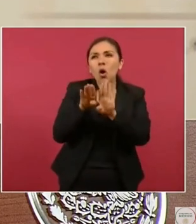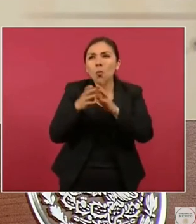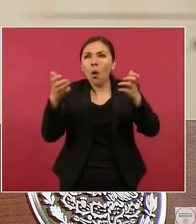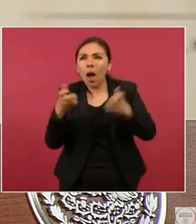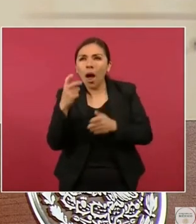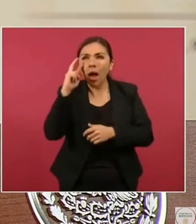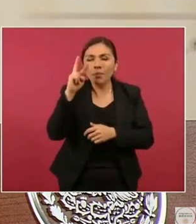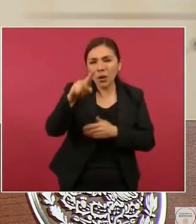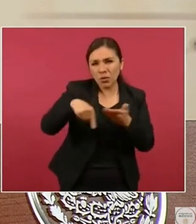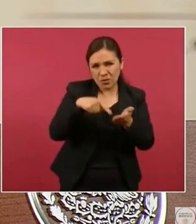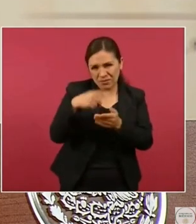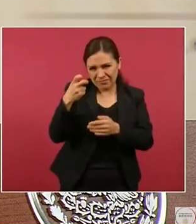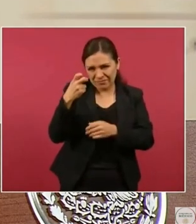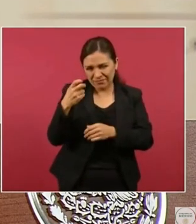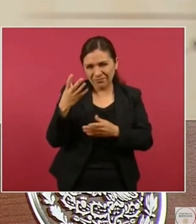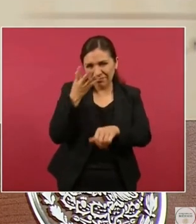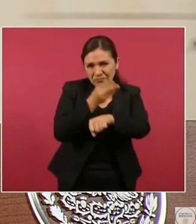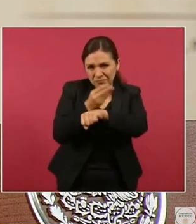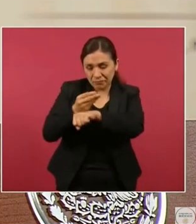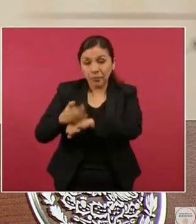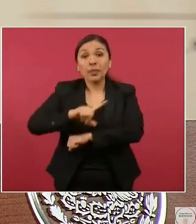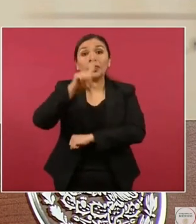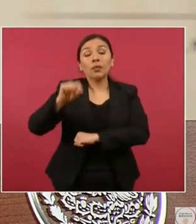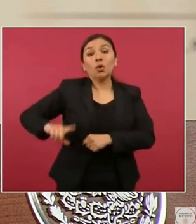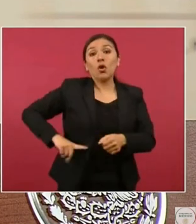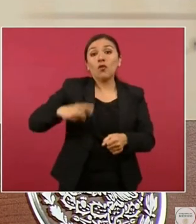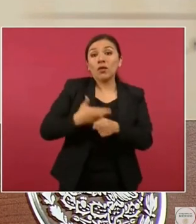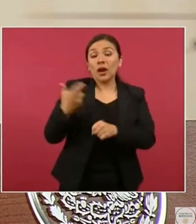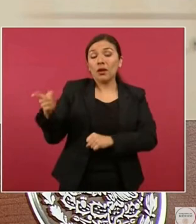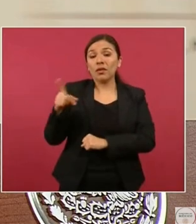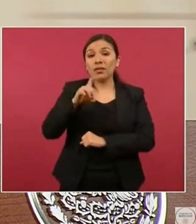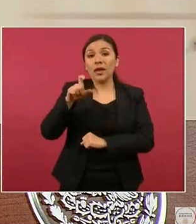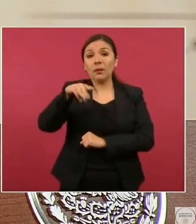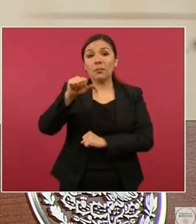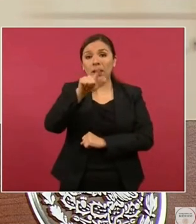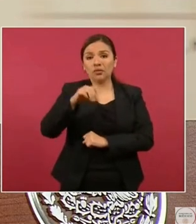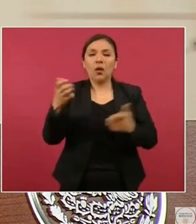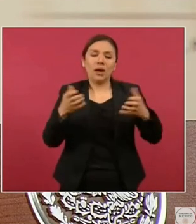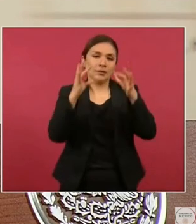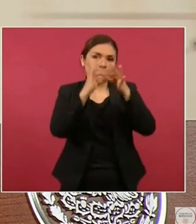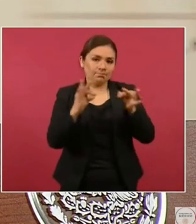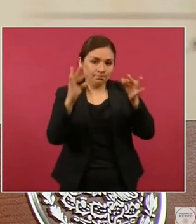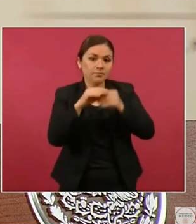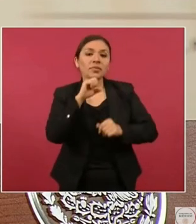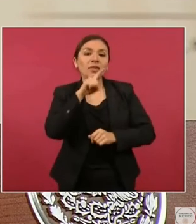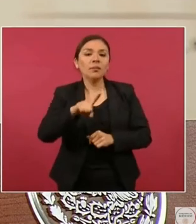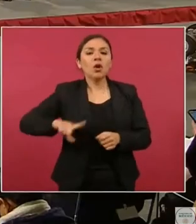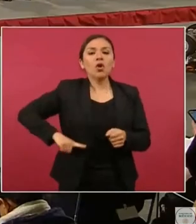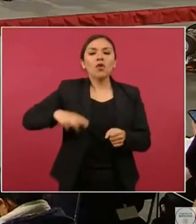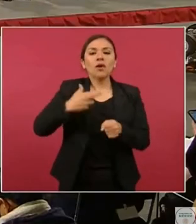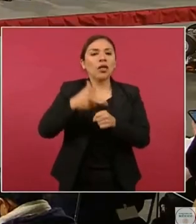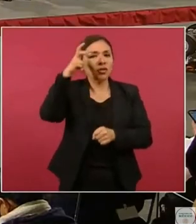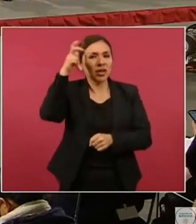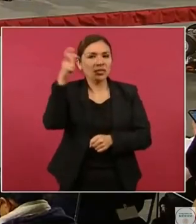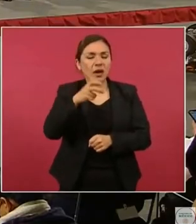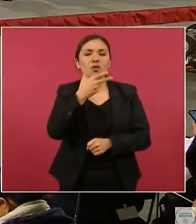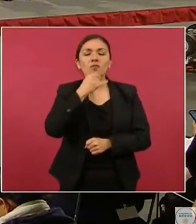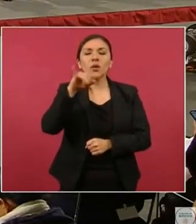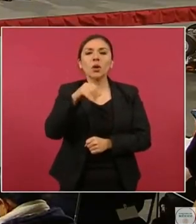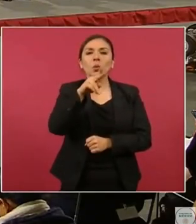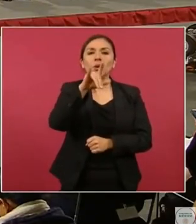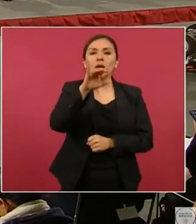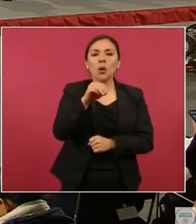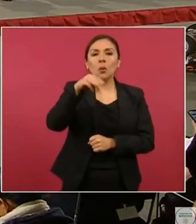obras. Posteriormente, el gobernador del Mazo haría una intervención, así como el gobernador de Hidalgo, Julio